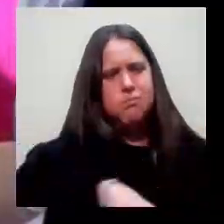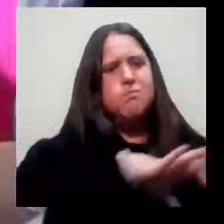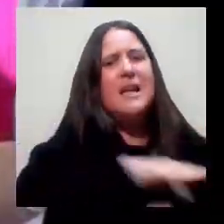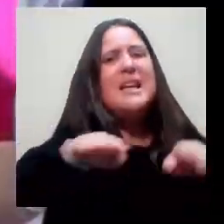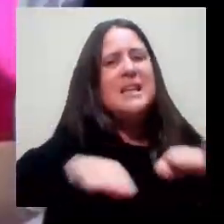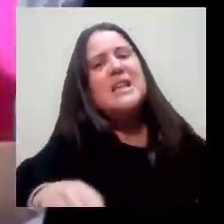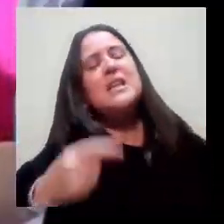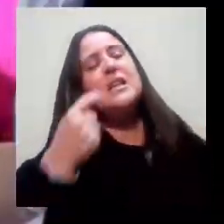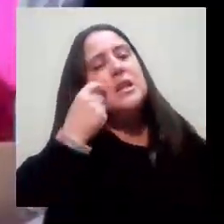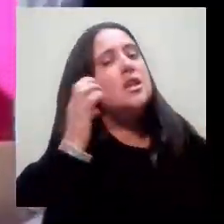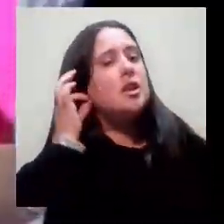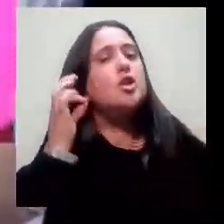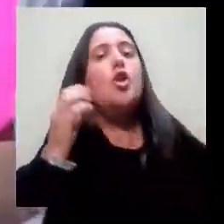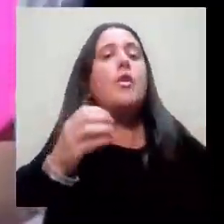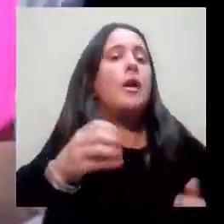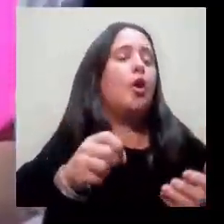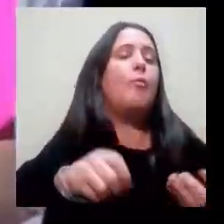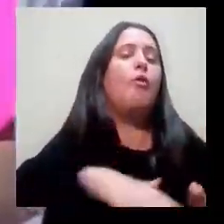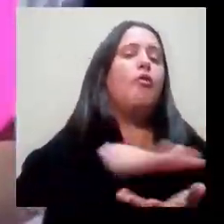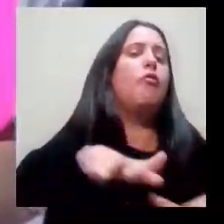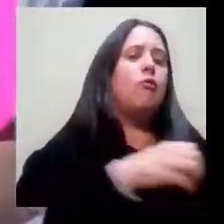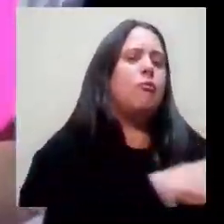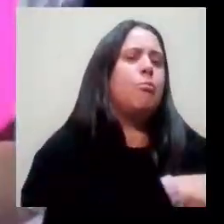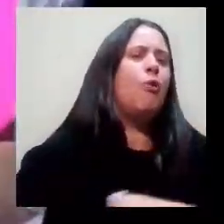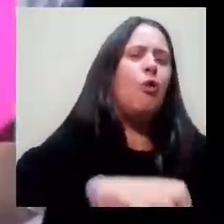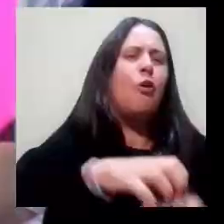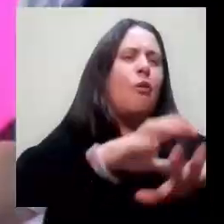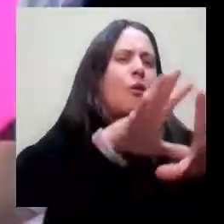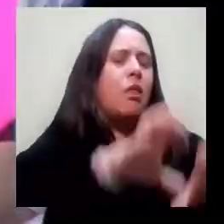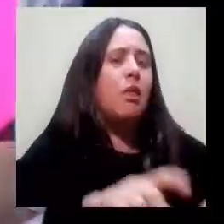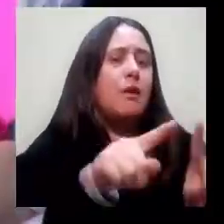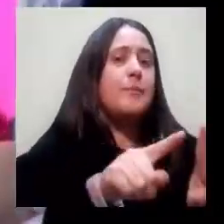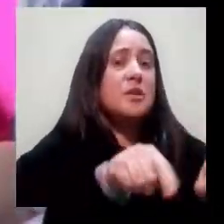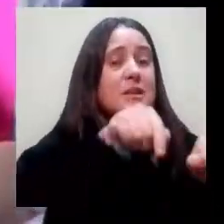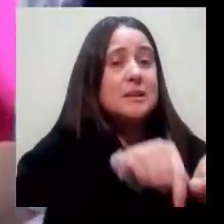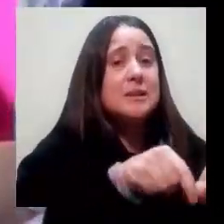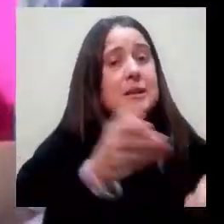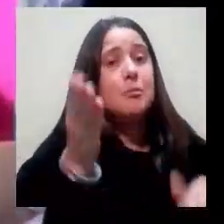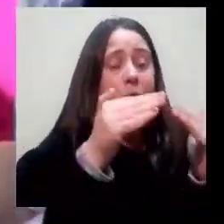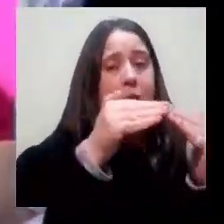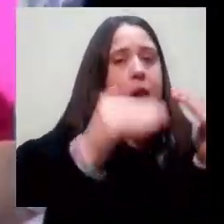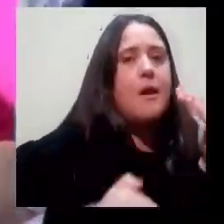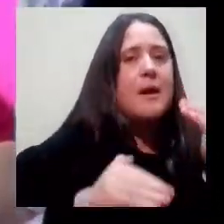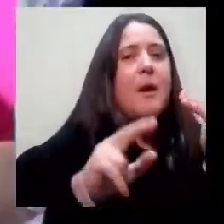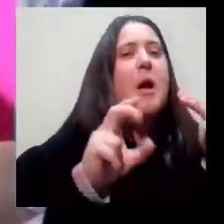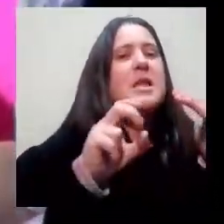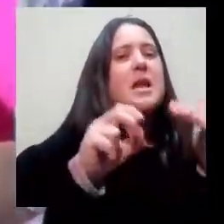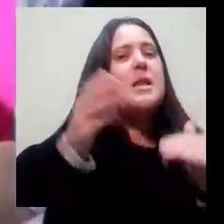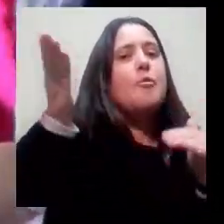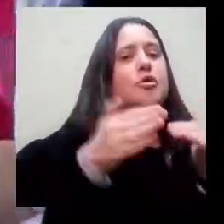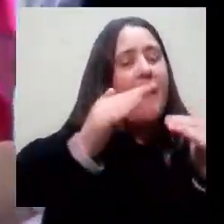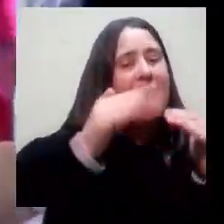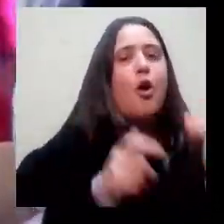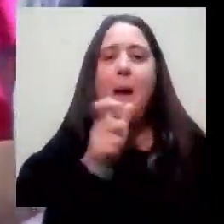de contexto vulnerable llega con un porcentaje por abajo del 30% de vocabulario